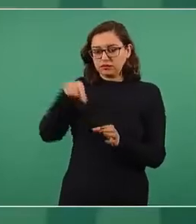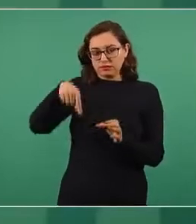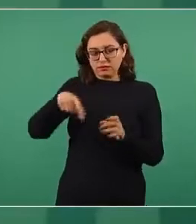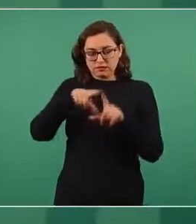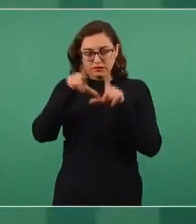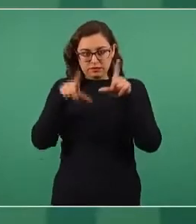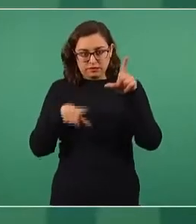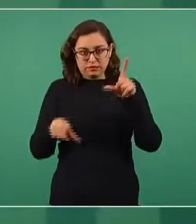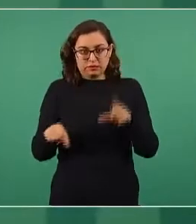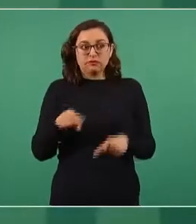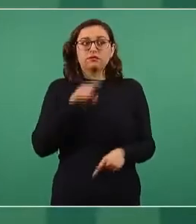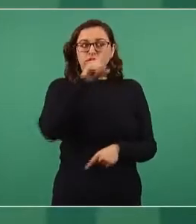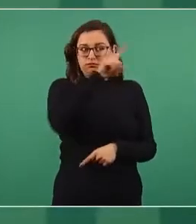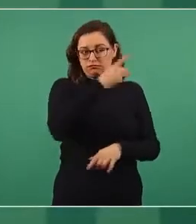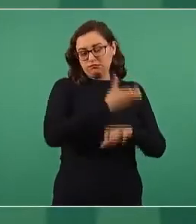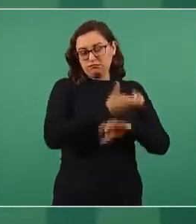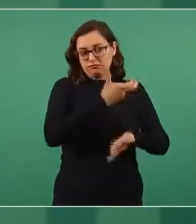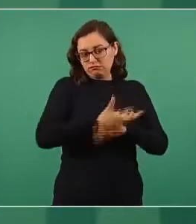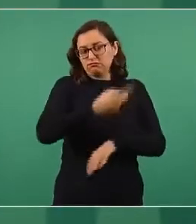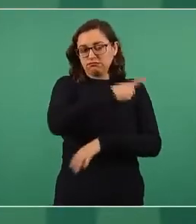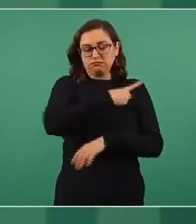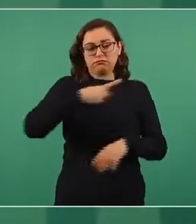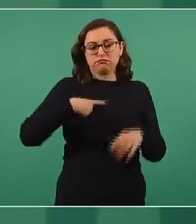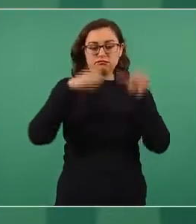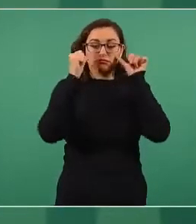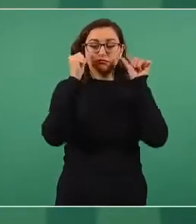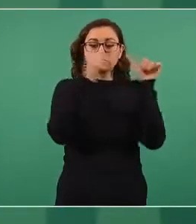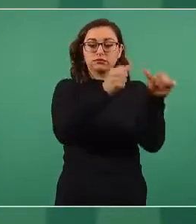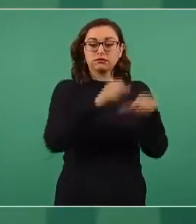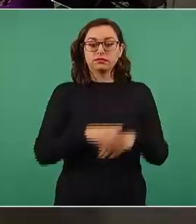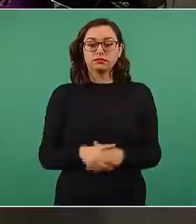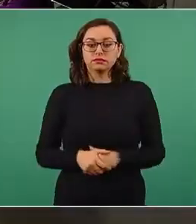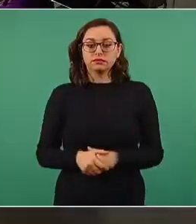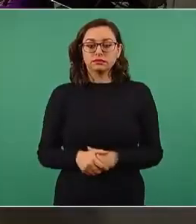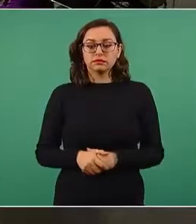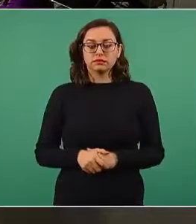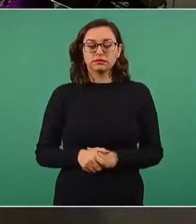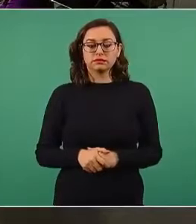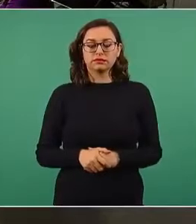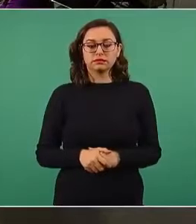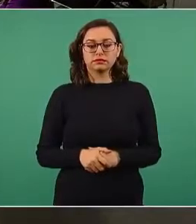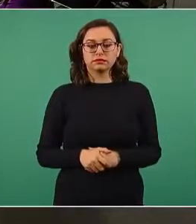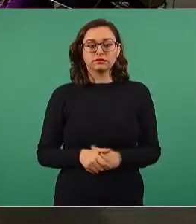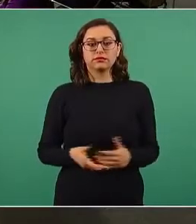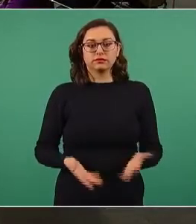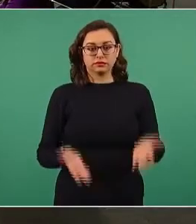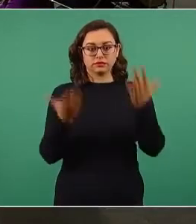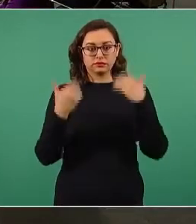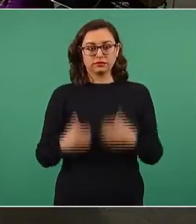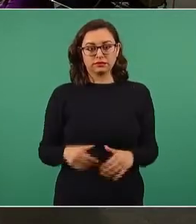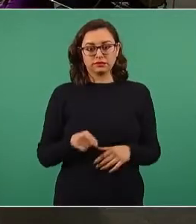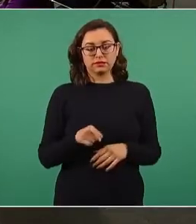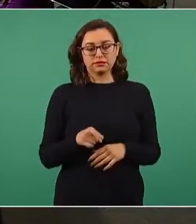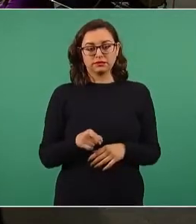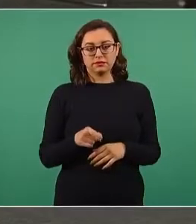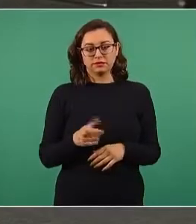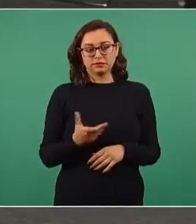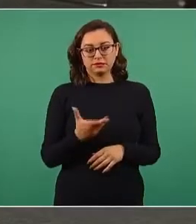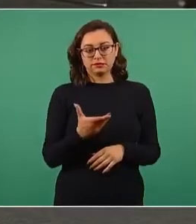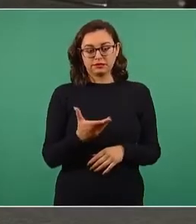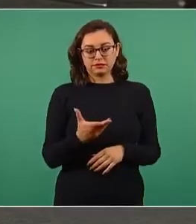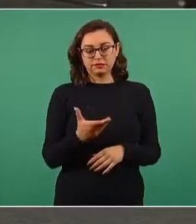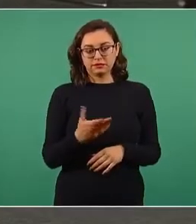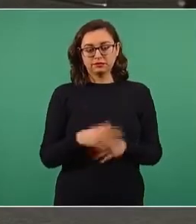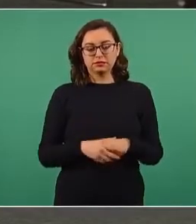lo van a ver las áreas de seguridad en detalle. Finalmente, canciller, en la